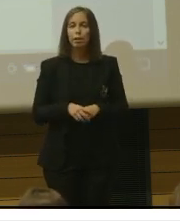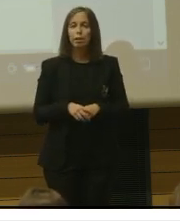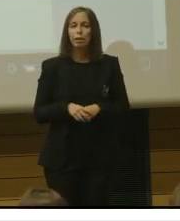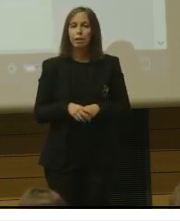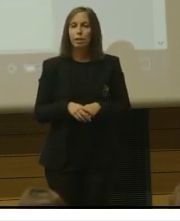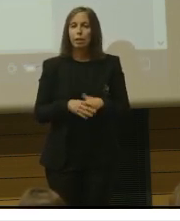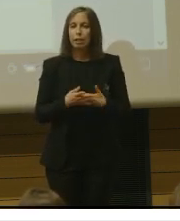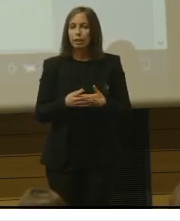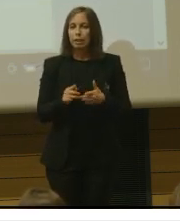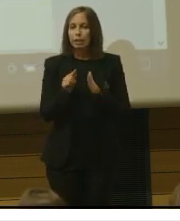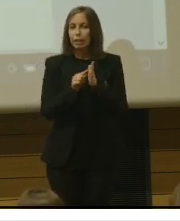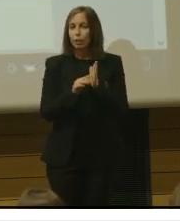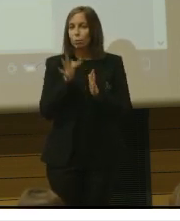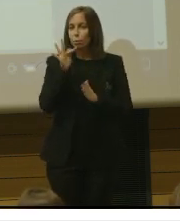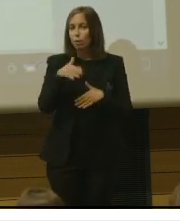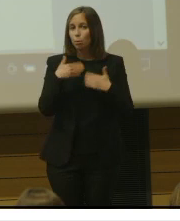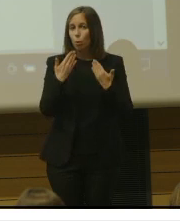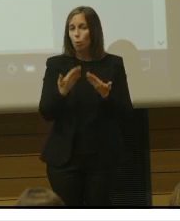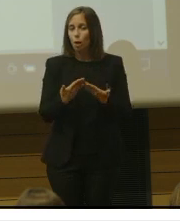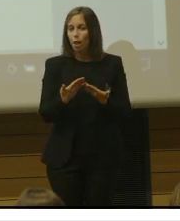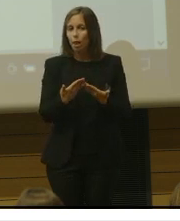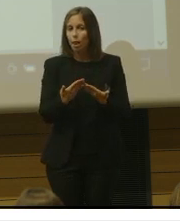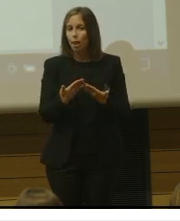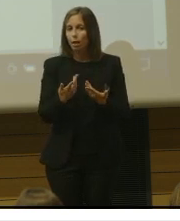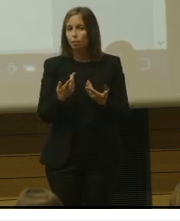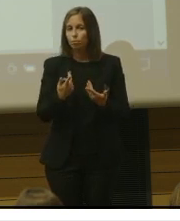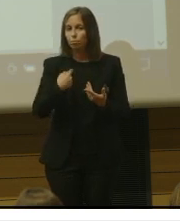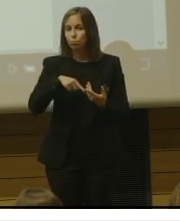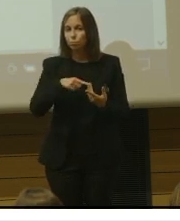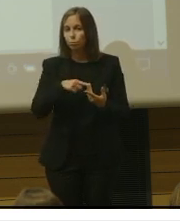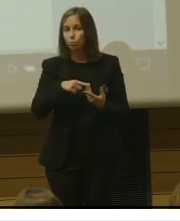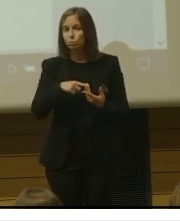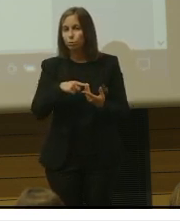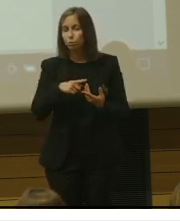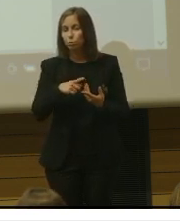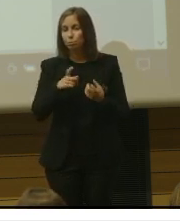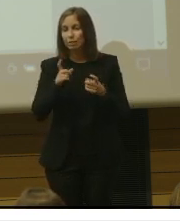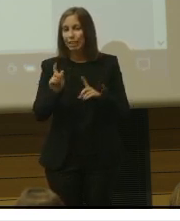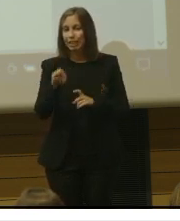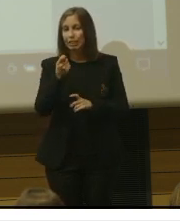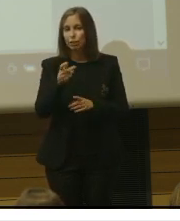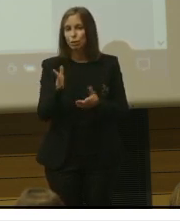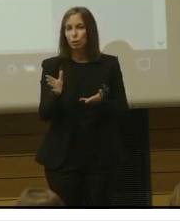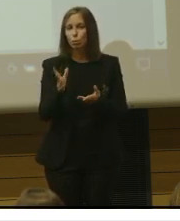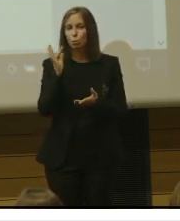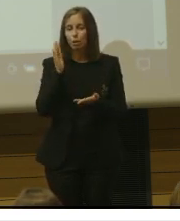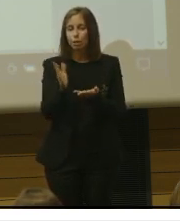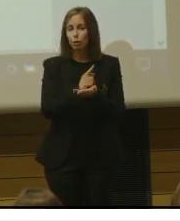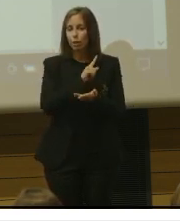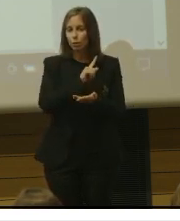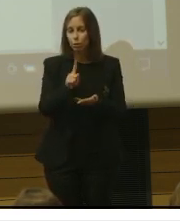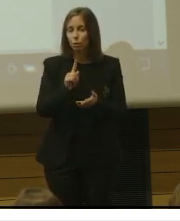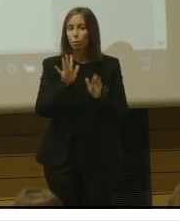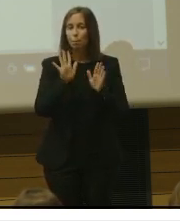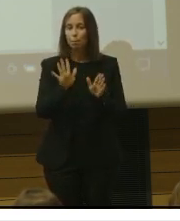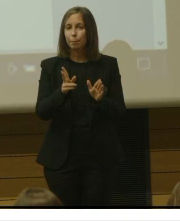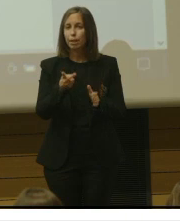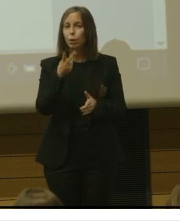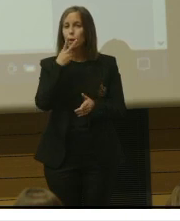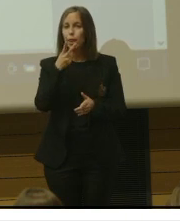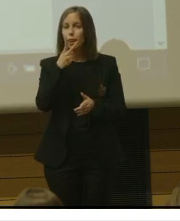dato ciertamente positivo es que, a pesar de que no consigamos que algunas dejen de fumar, pues como se ven en las gráficas de abajo, sí que el número de cigarrillos al